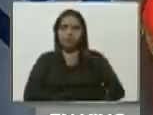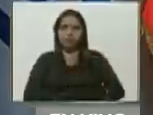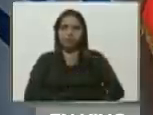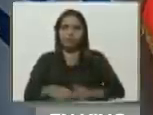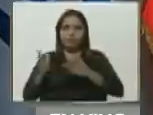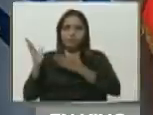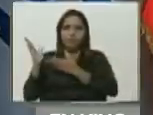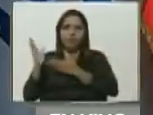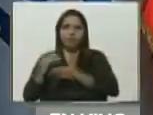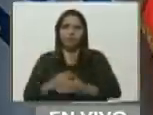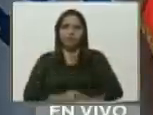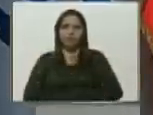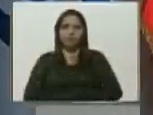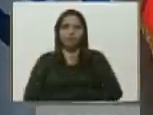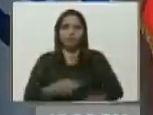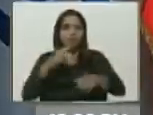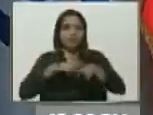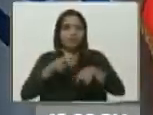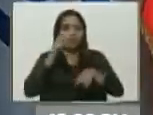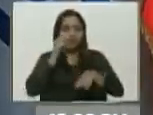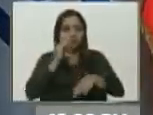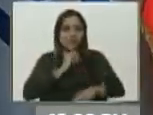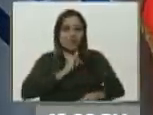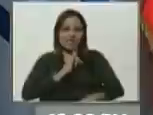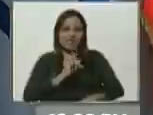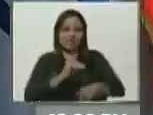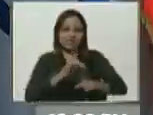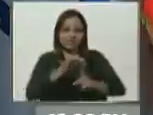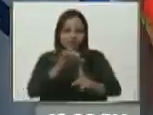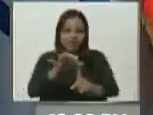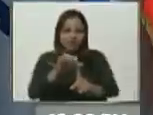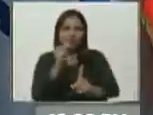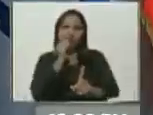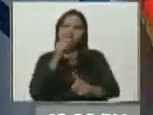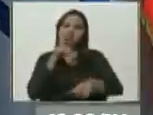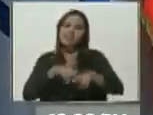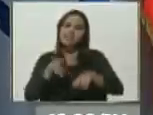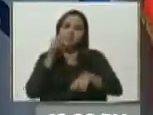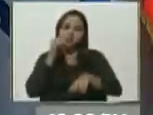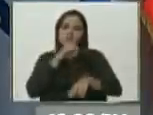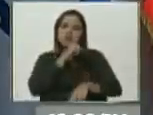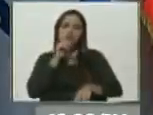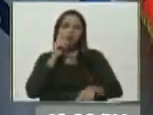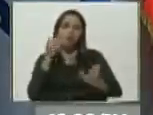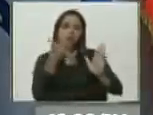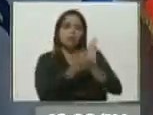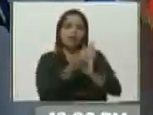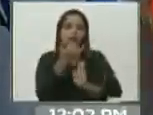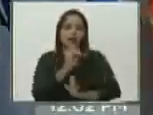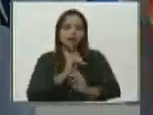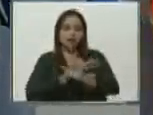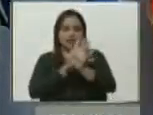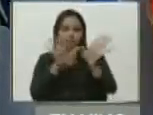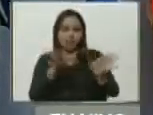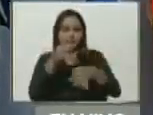que plenamente identifican al niño con el nombre que acabo de mencionar,